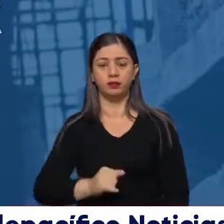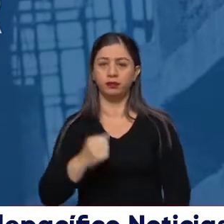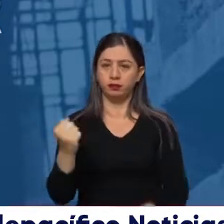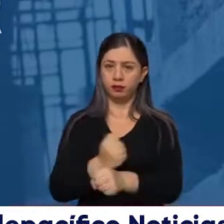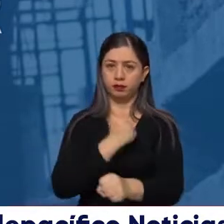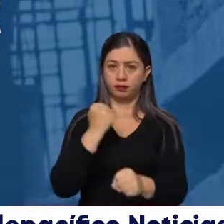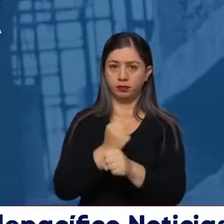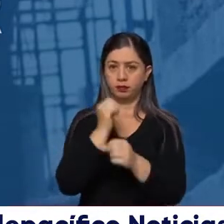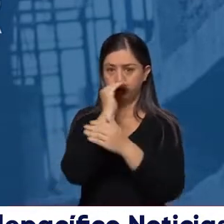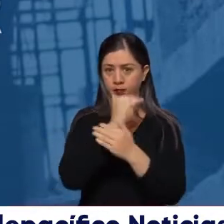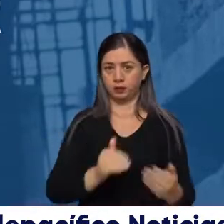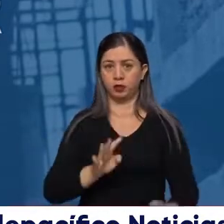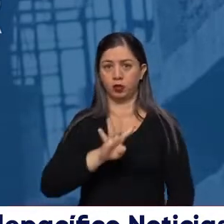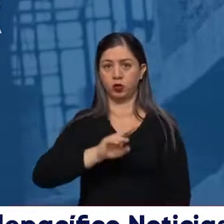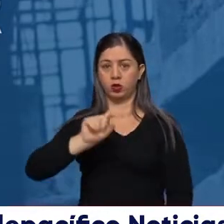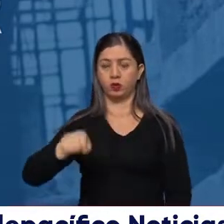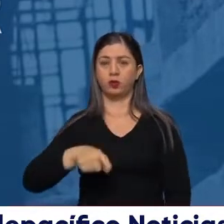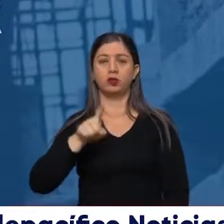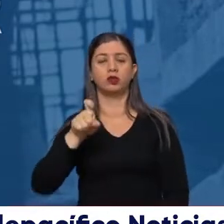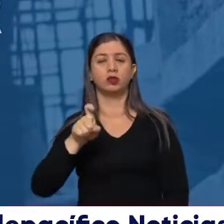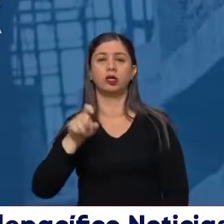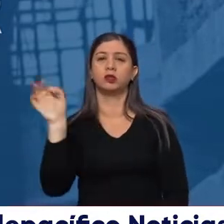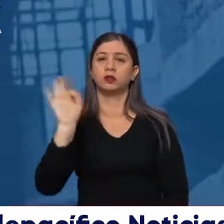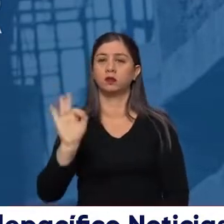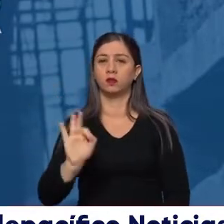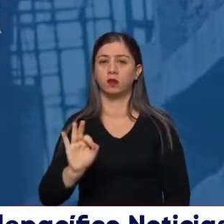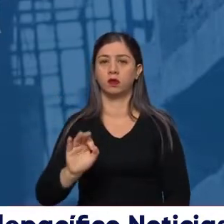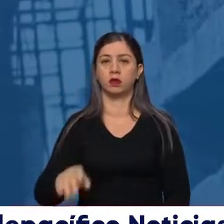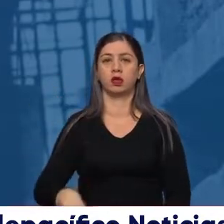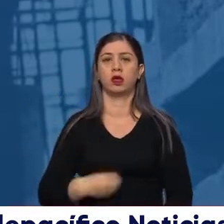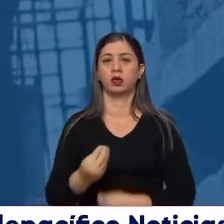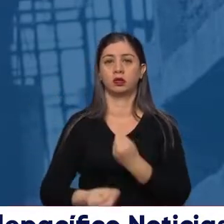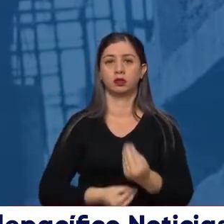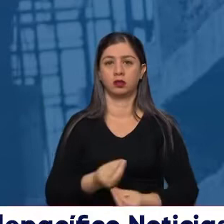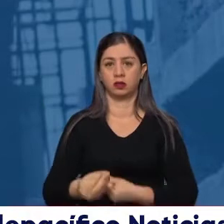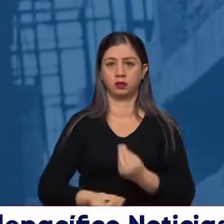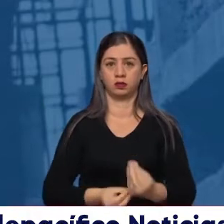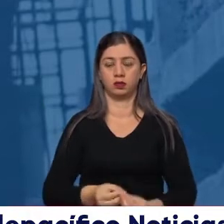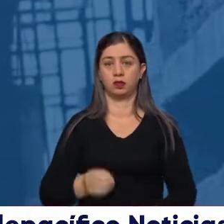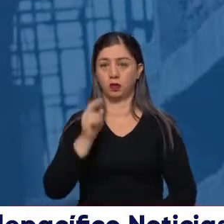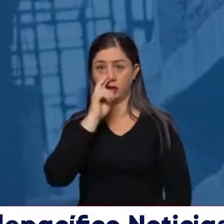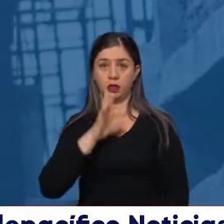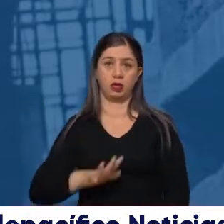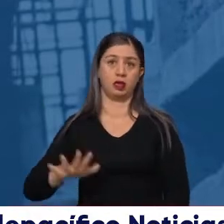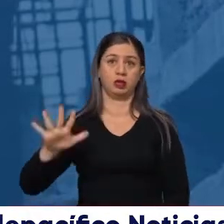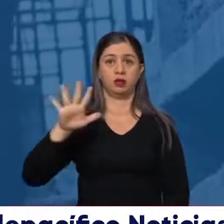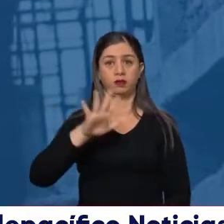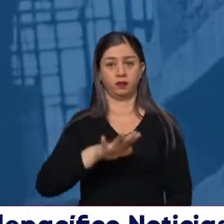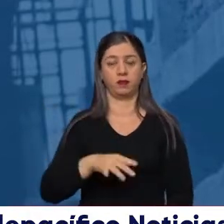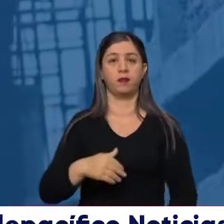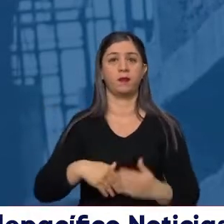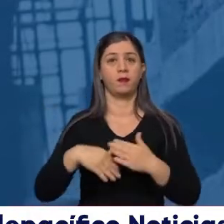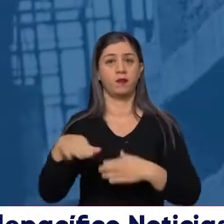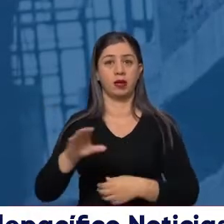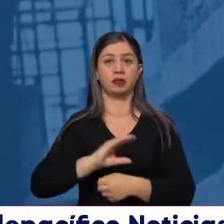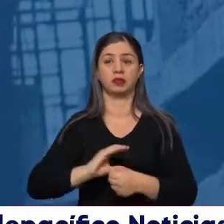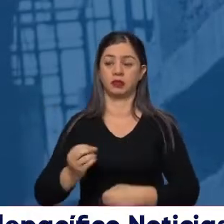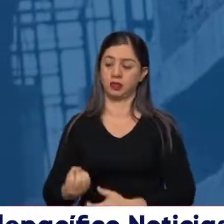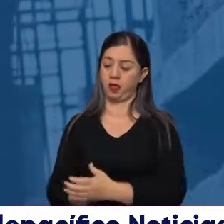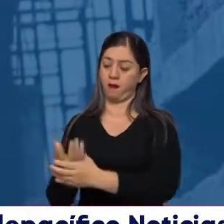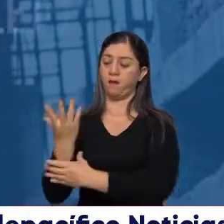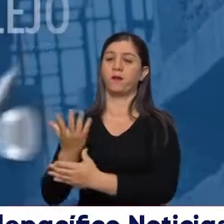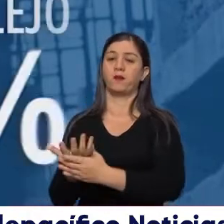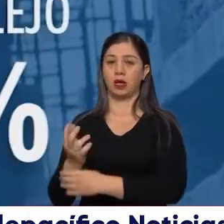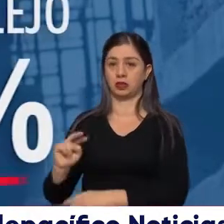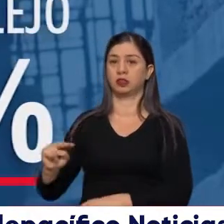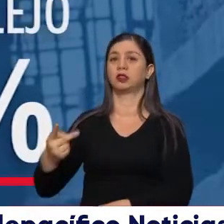trabajo infantil es del 4.6% frente al 5.4% del promedio nacional. La ciudad comparte con Pasto el segundo puesto